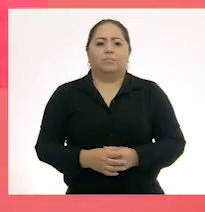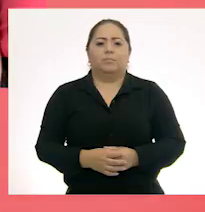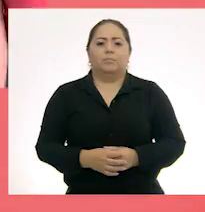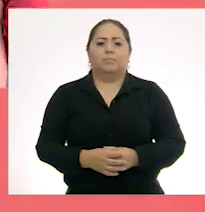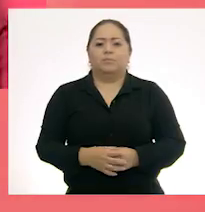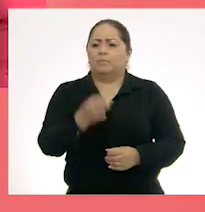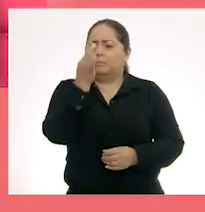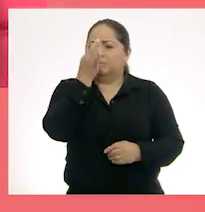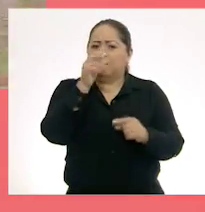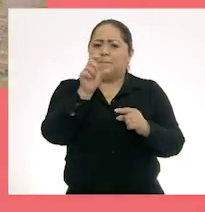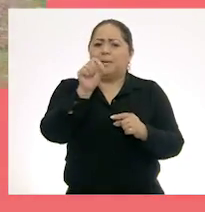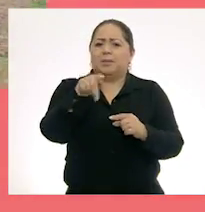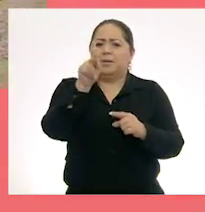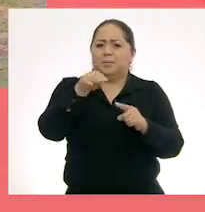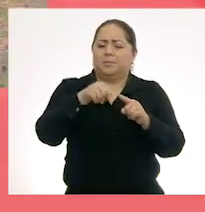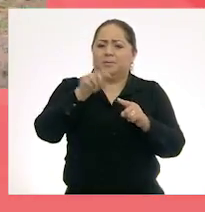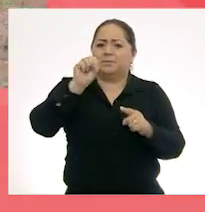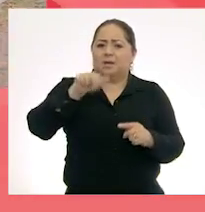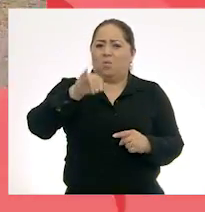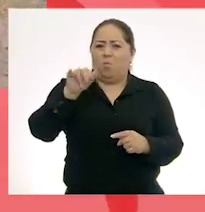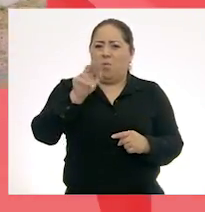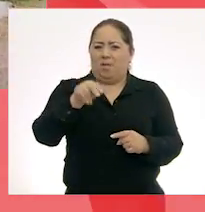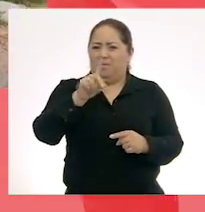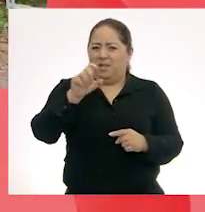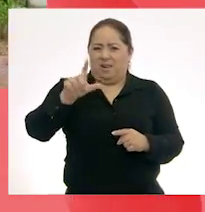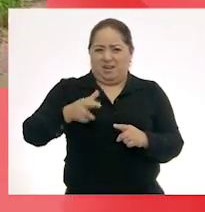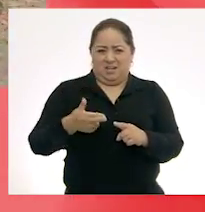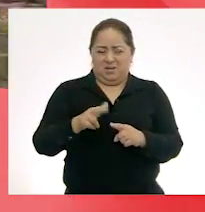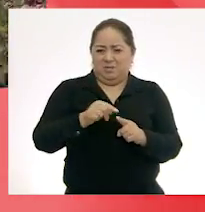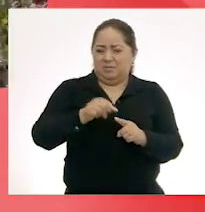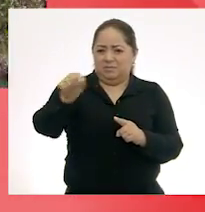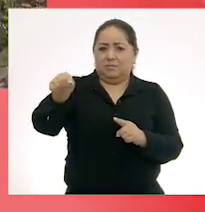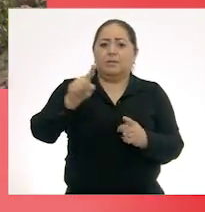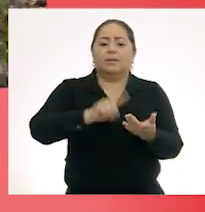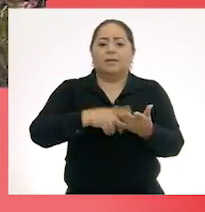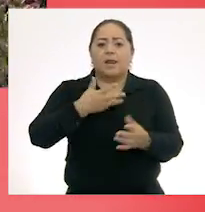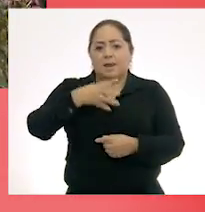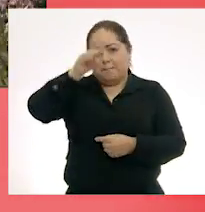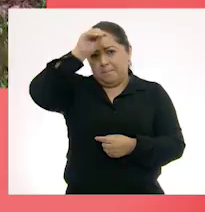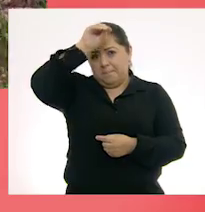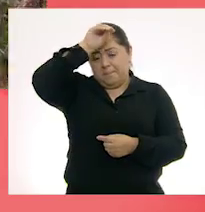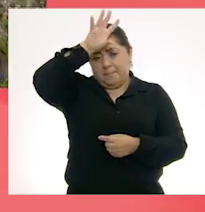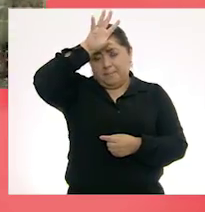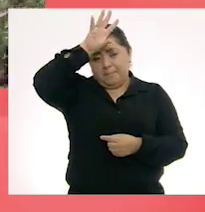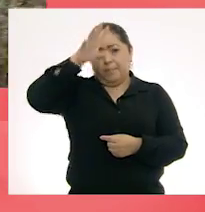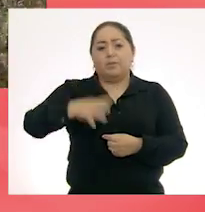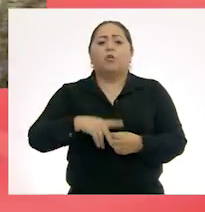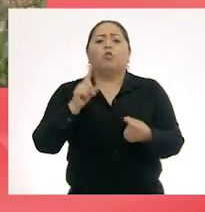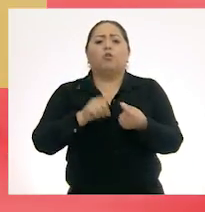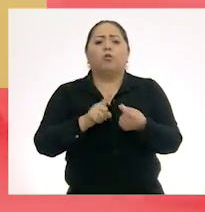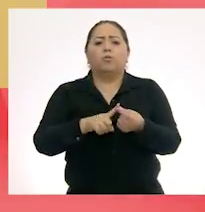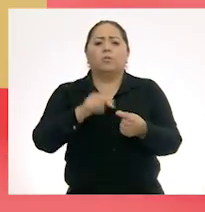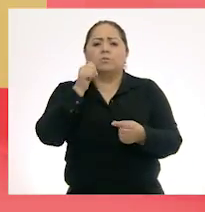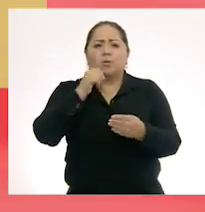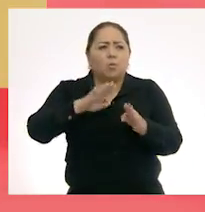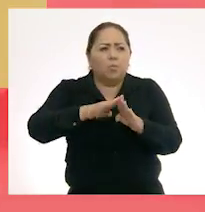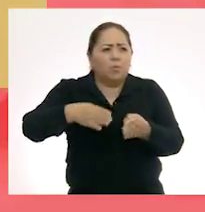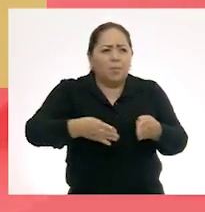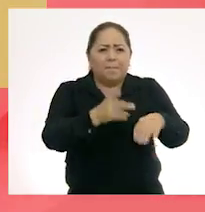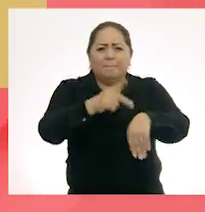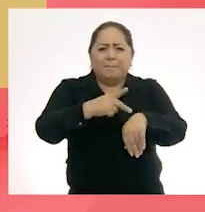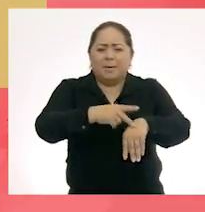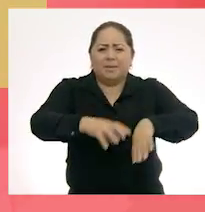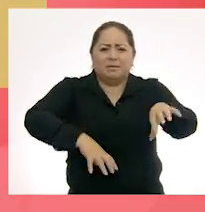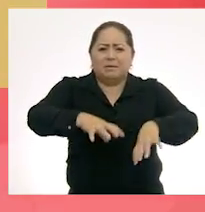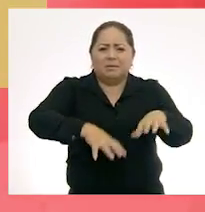A tan solo 20 kilómetros de San Juan del Río, en Tequisquiapan, se encuentra la mina La Carbonera, a donde se llega por un camino de terracería